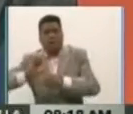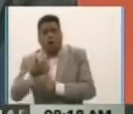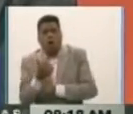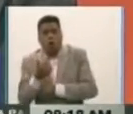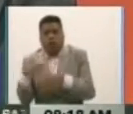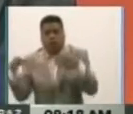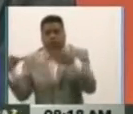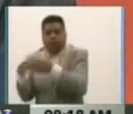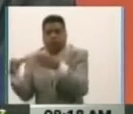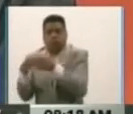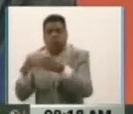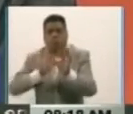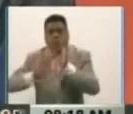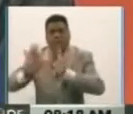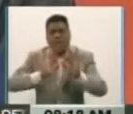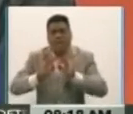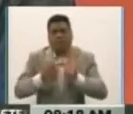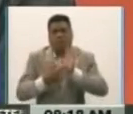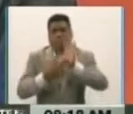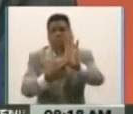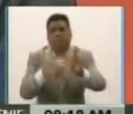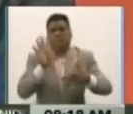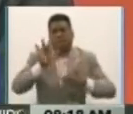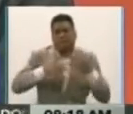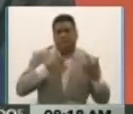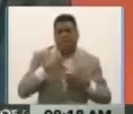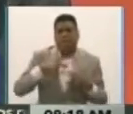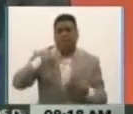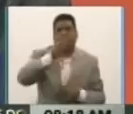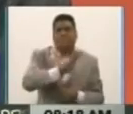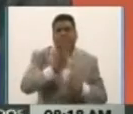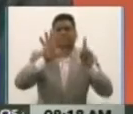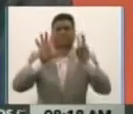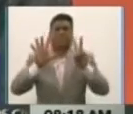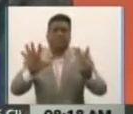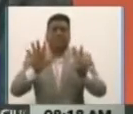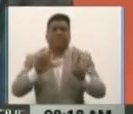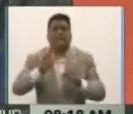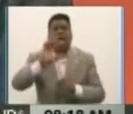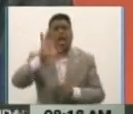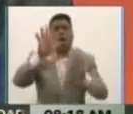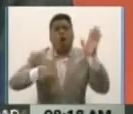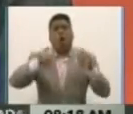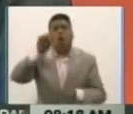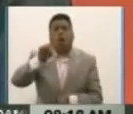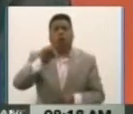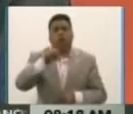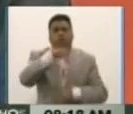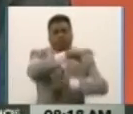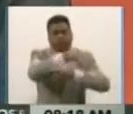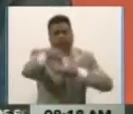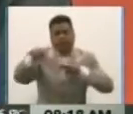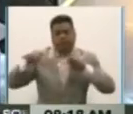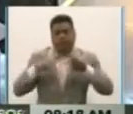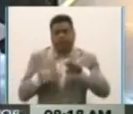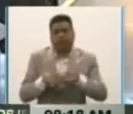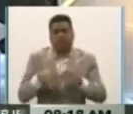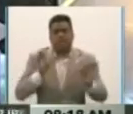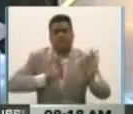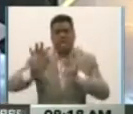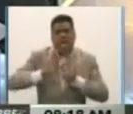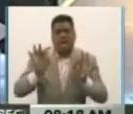del festival, donde tuvimos, bueno, 27 agrupaciones en 11 ciudades, en 10 estados, bueno, que fue una